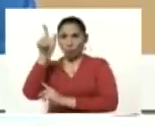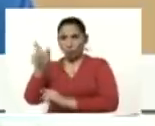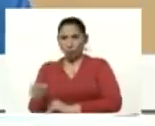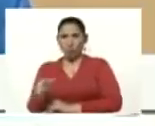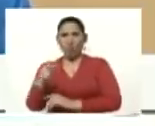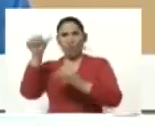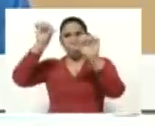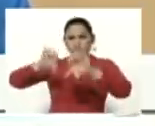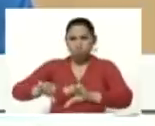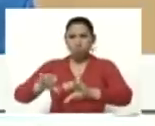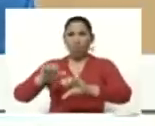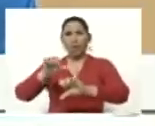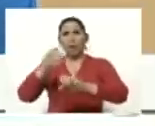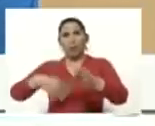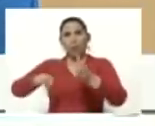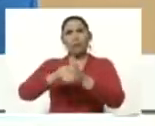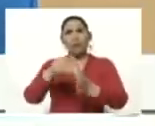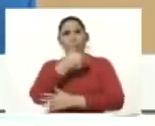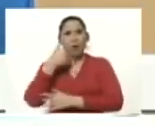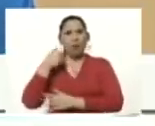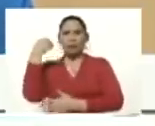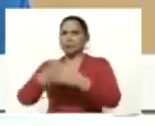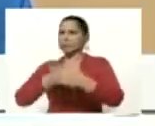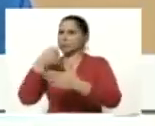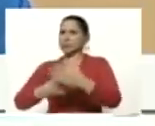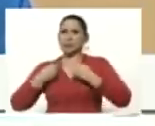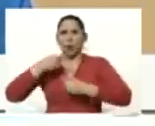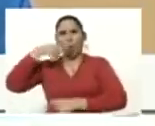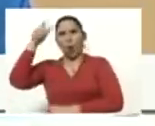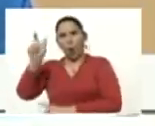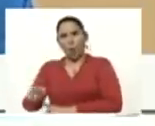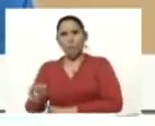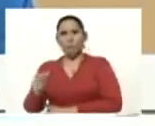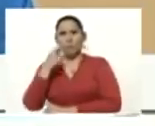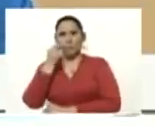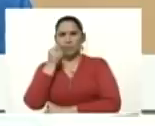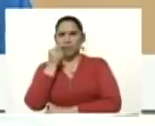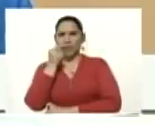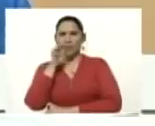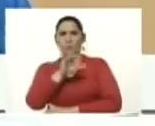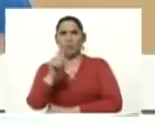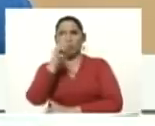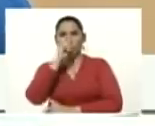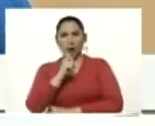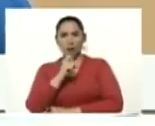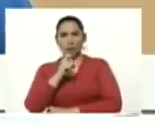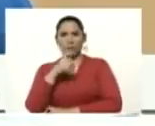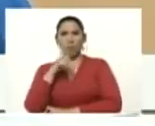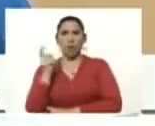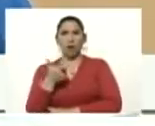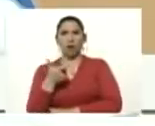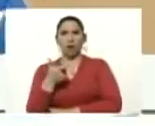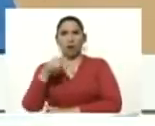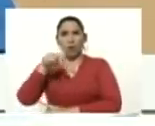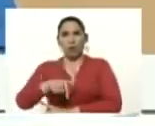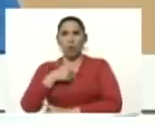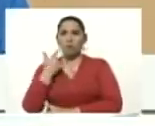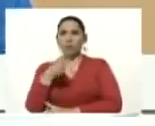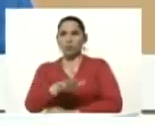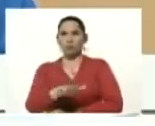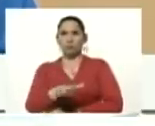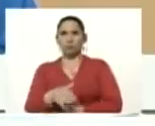desmejoró, volvió a mejorar. Luchó este hombre de 51 años de Guarena y hoy se nos fue.